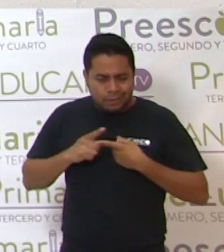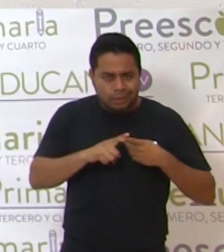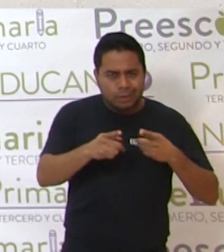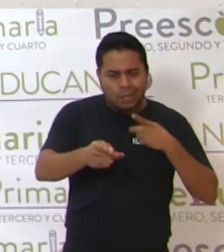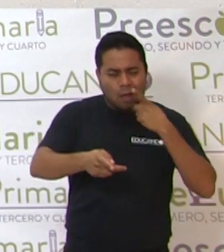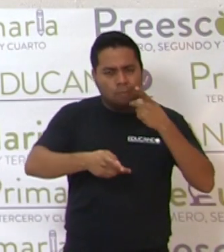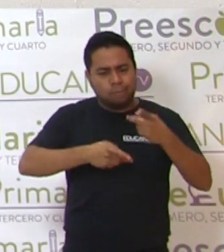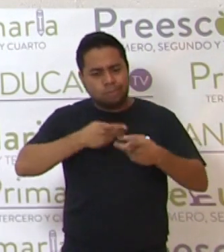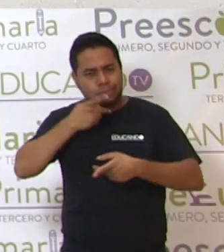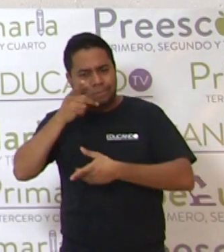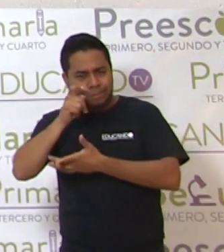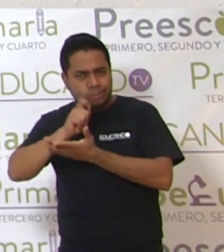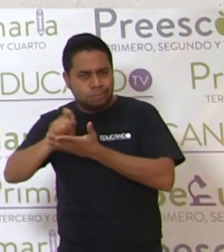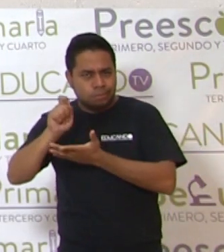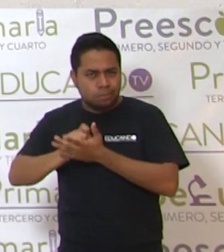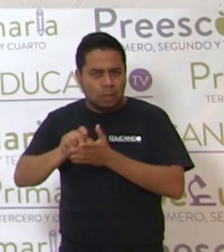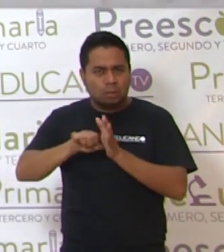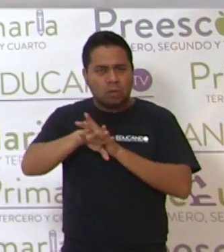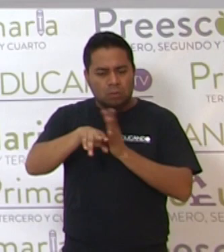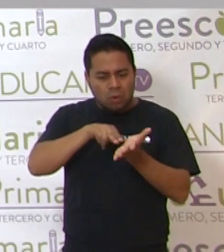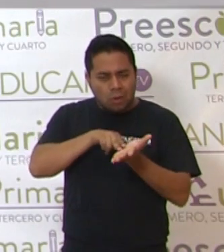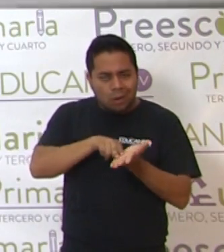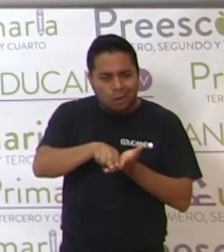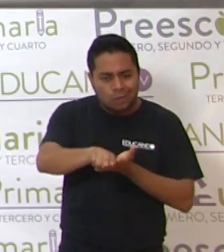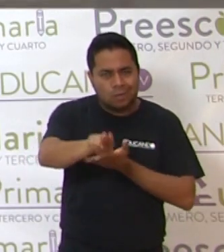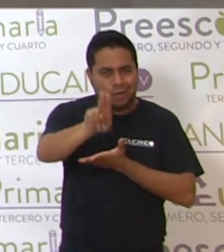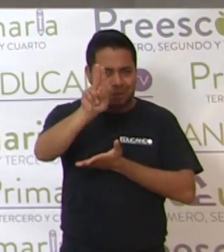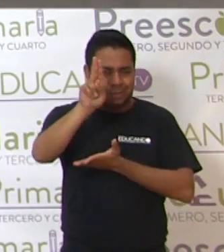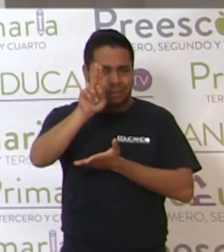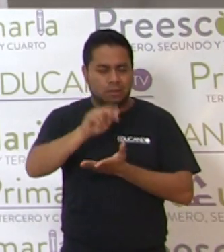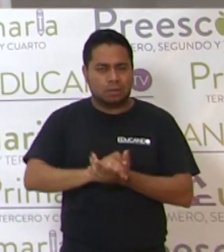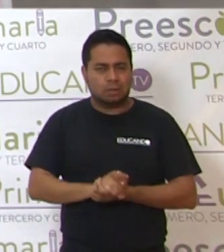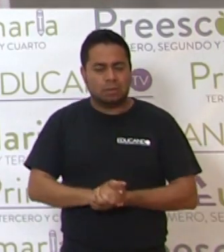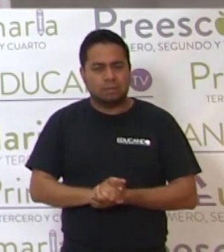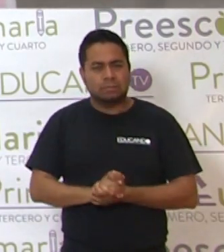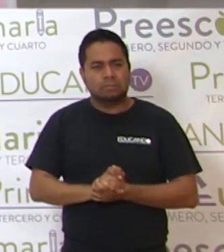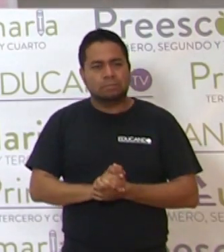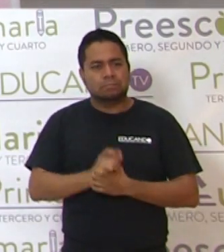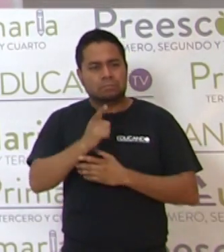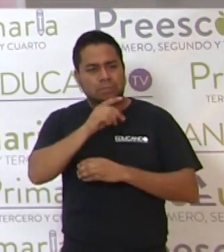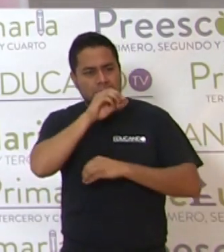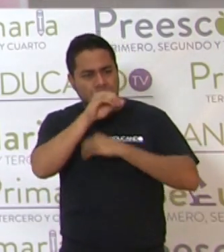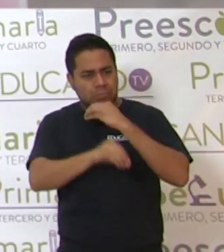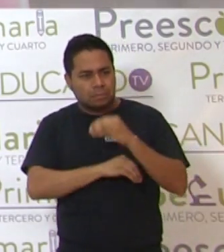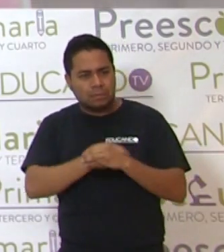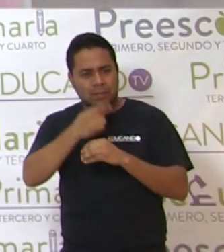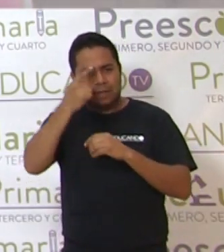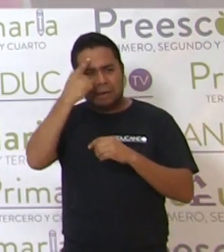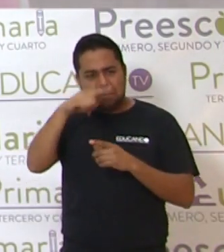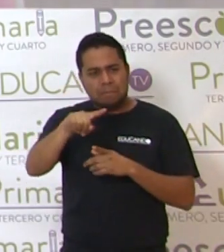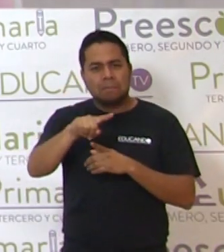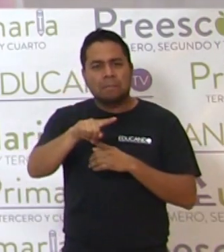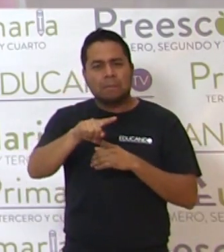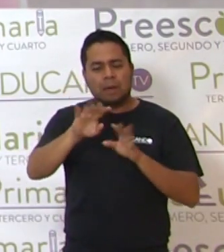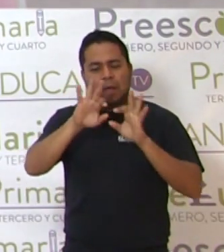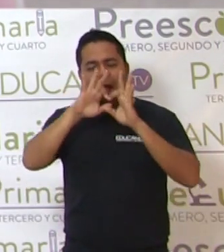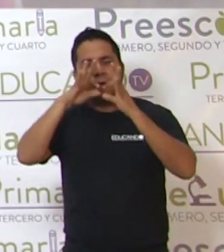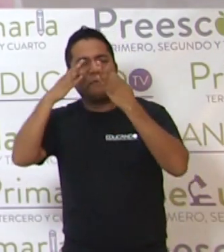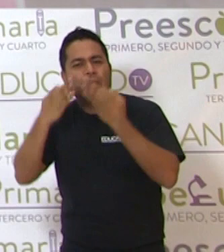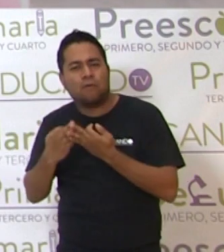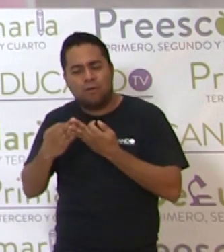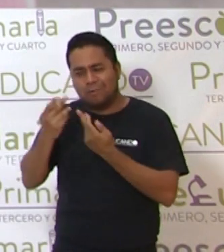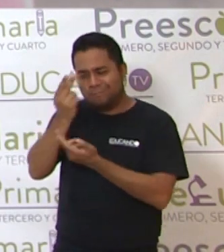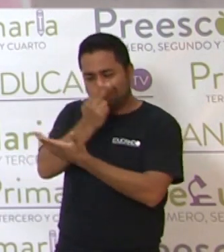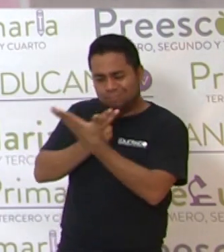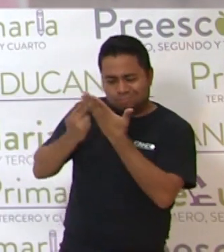poesía. La resbaladilla. Tú le das la forma de la figura. Y aquí nosotros